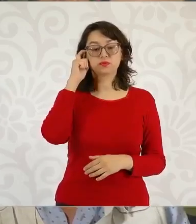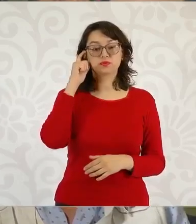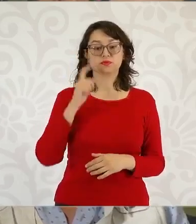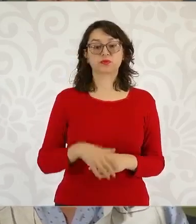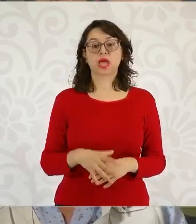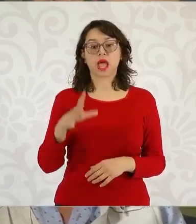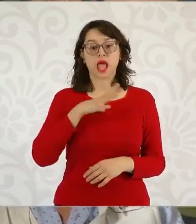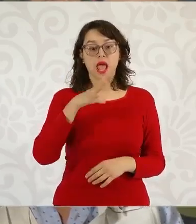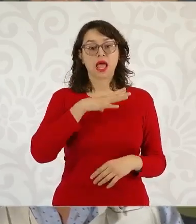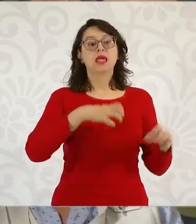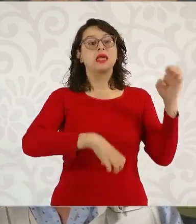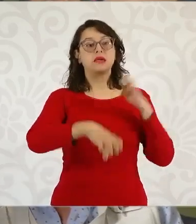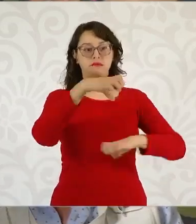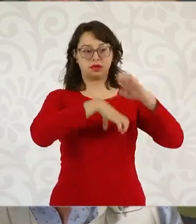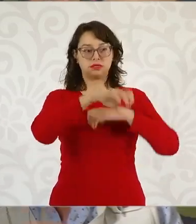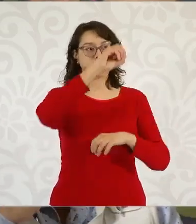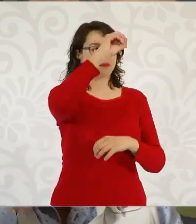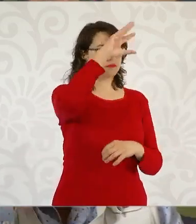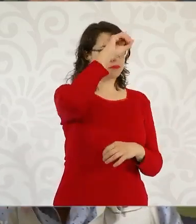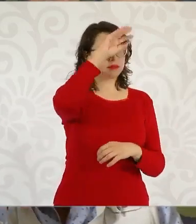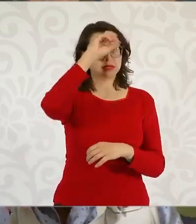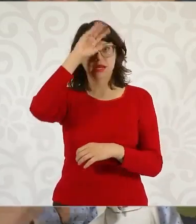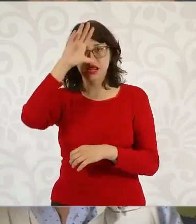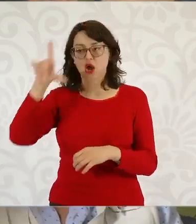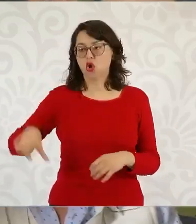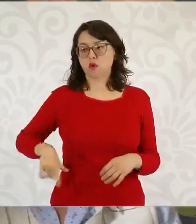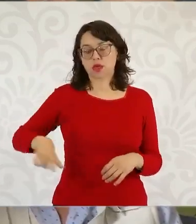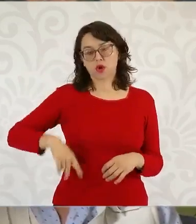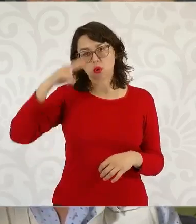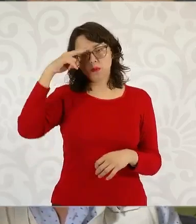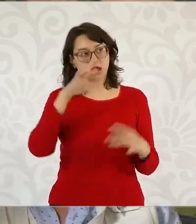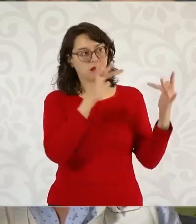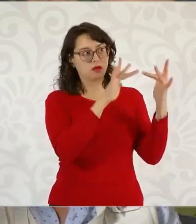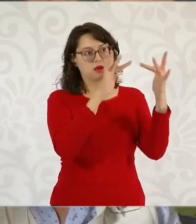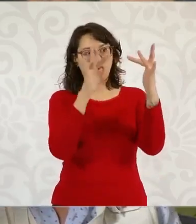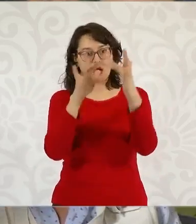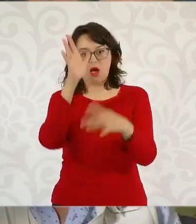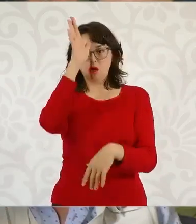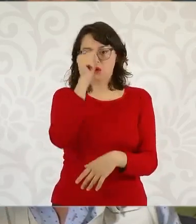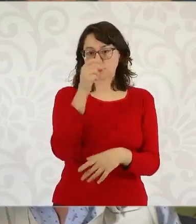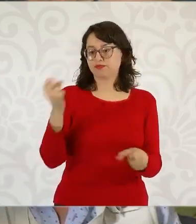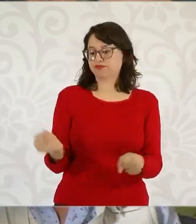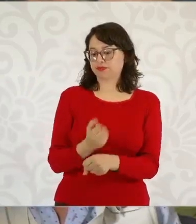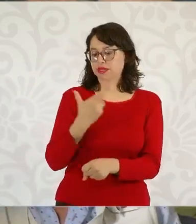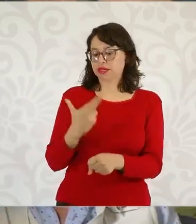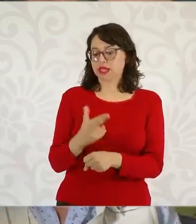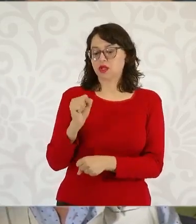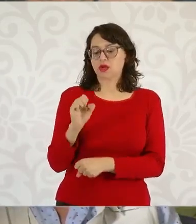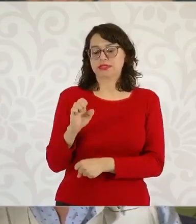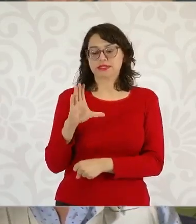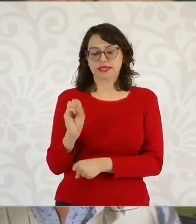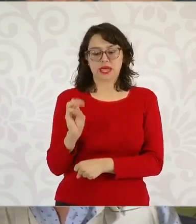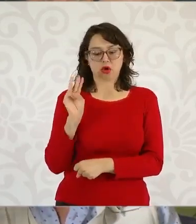empresas mineras. El secretario de Economía, Marcelo Ebrard, publicó este